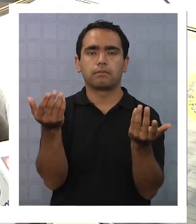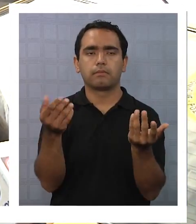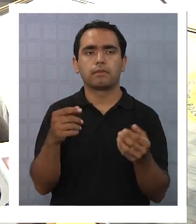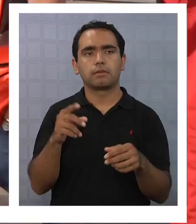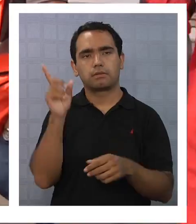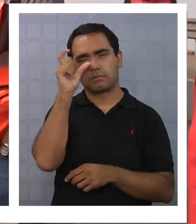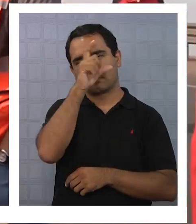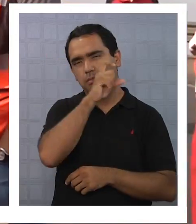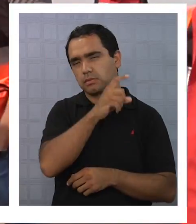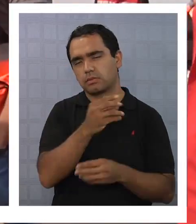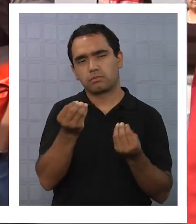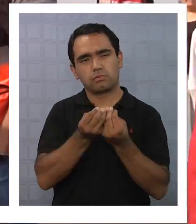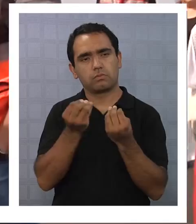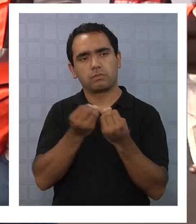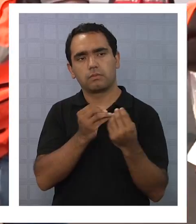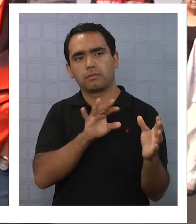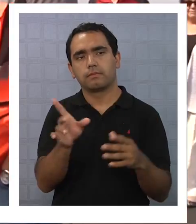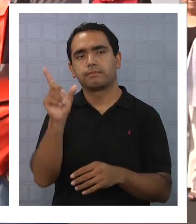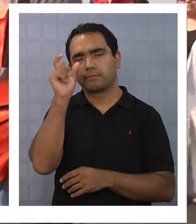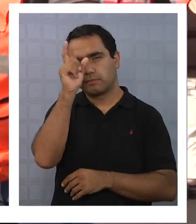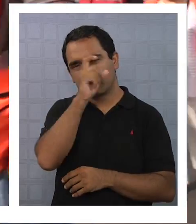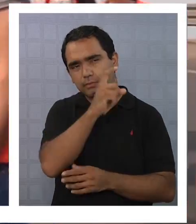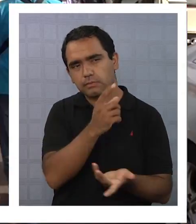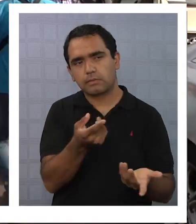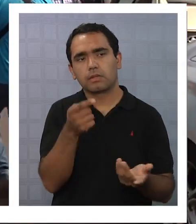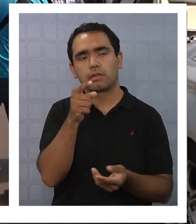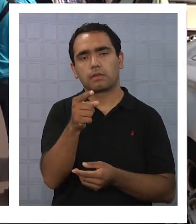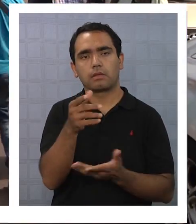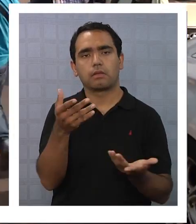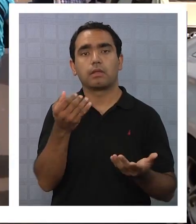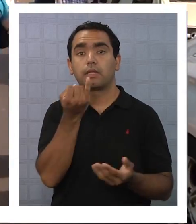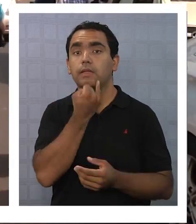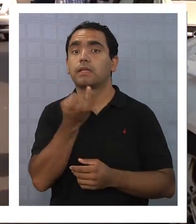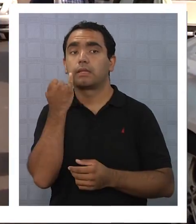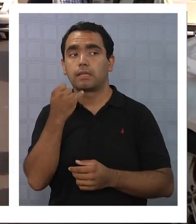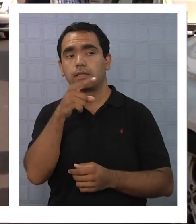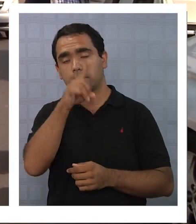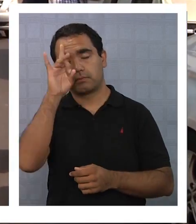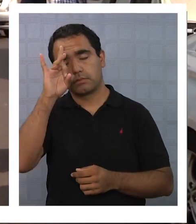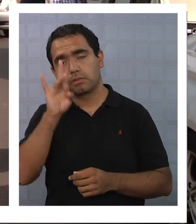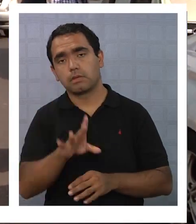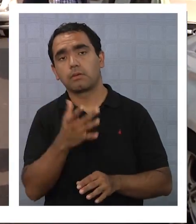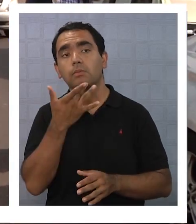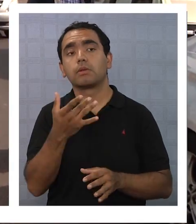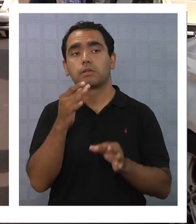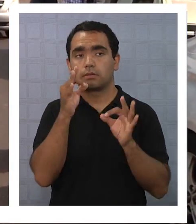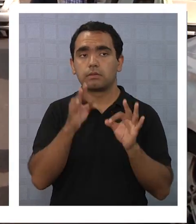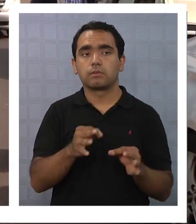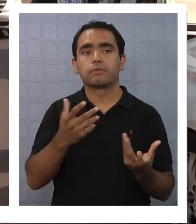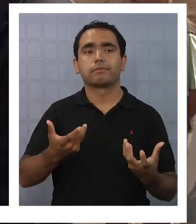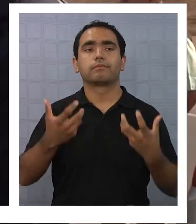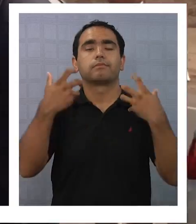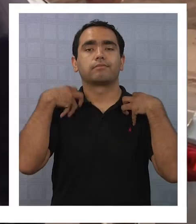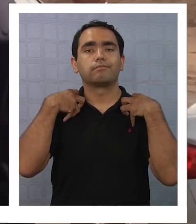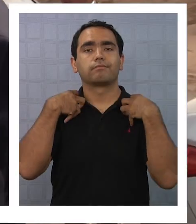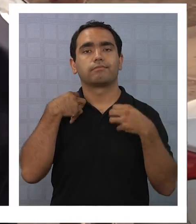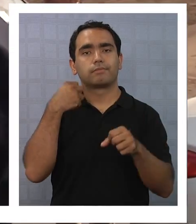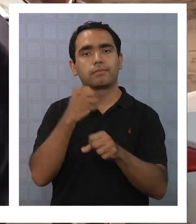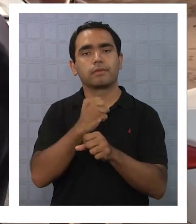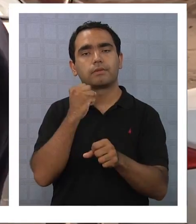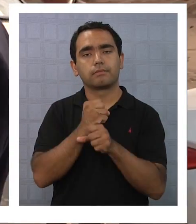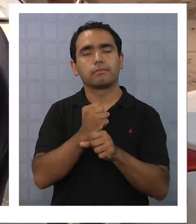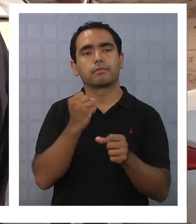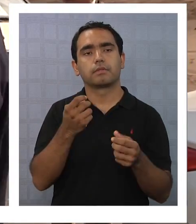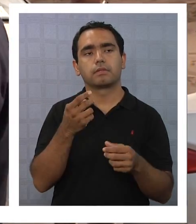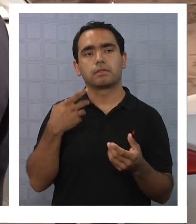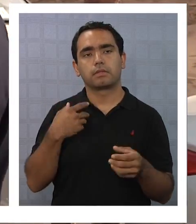pero tremenda. Complicación que no quede indiferente al intendente, pues asegura que se hará cargo del problema y que se